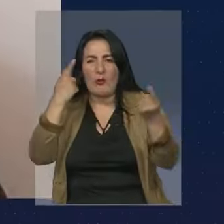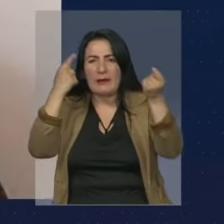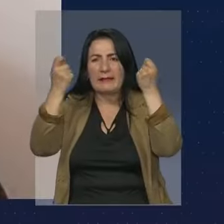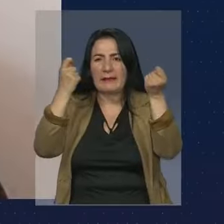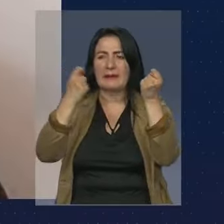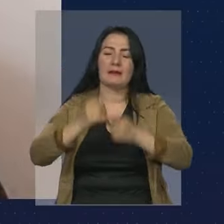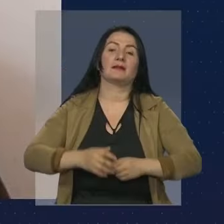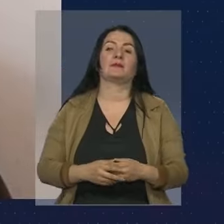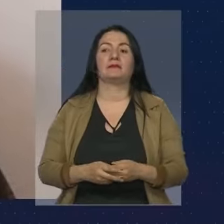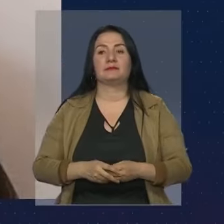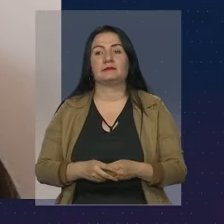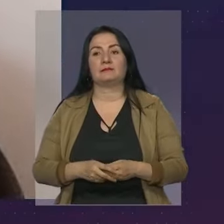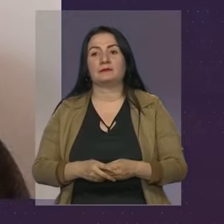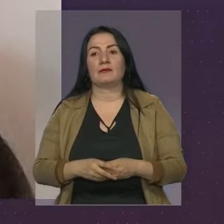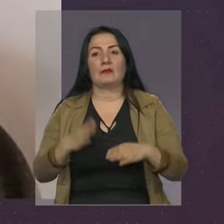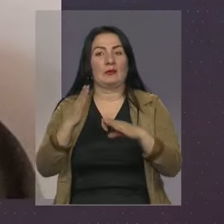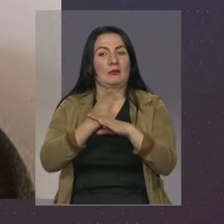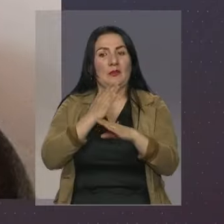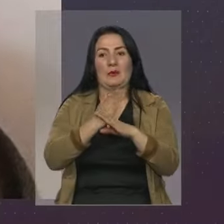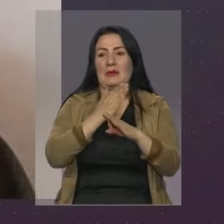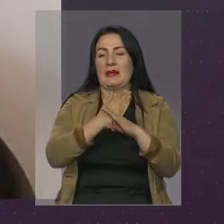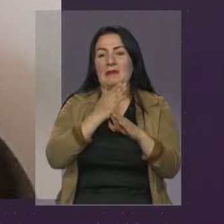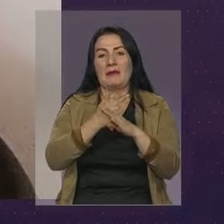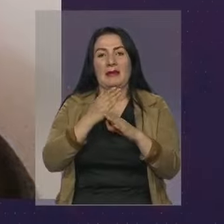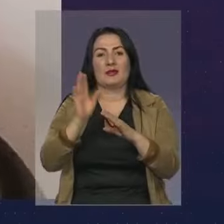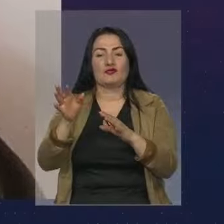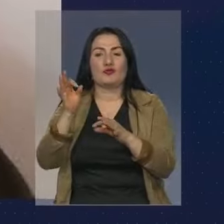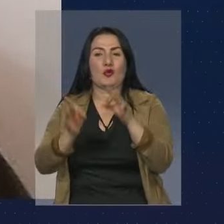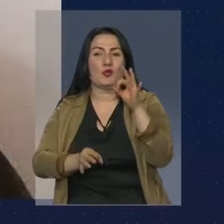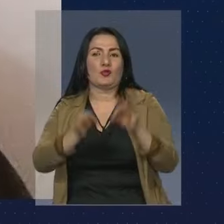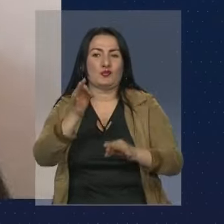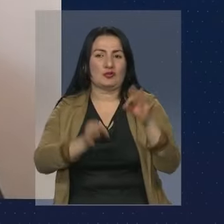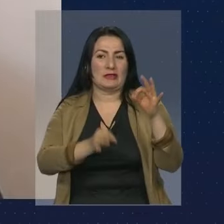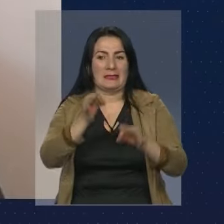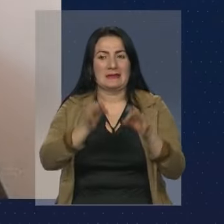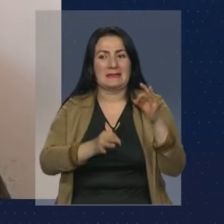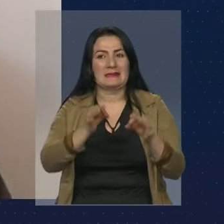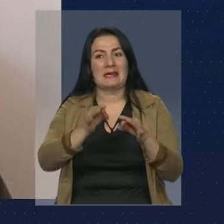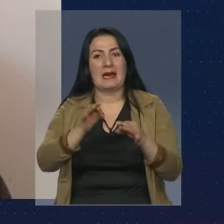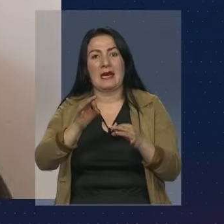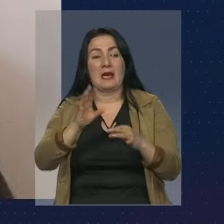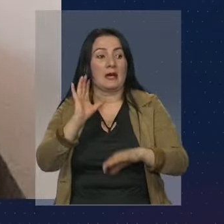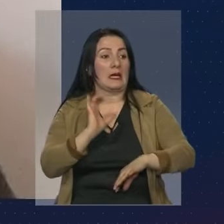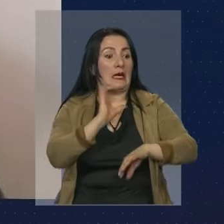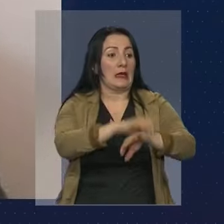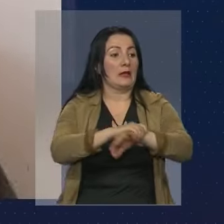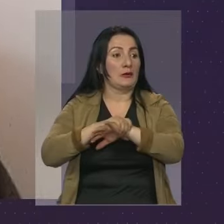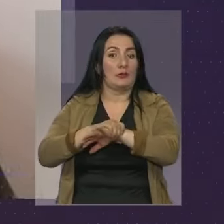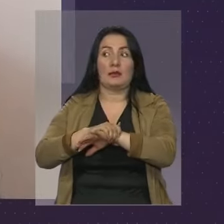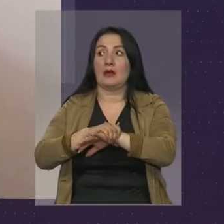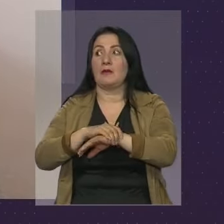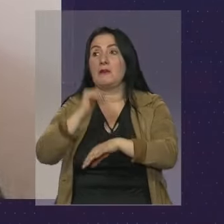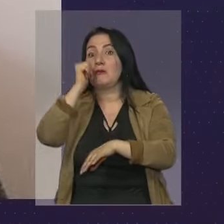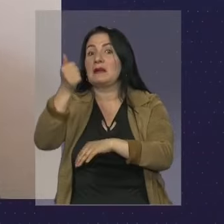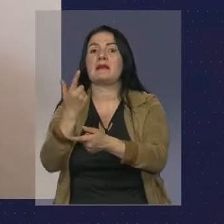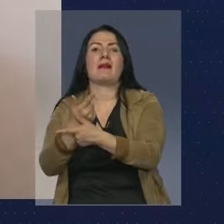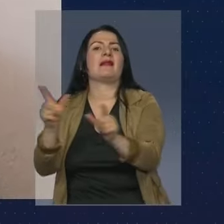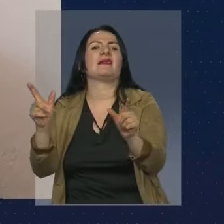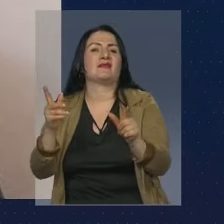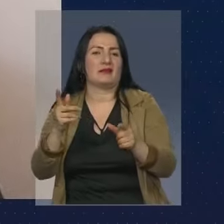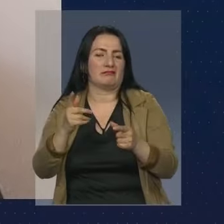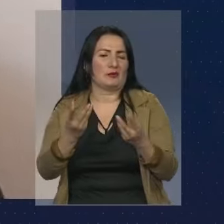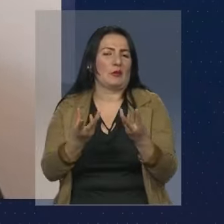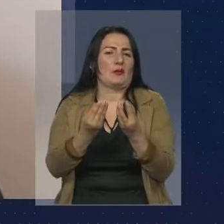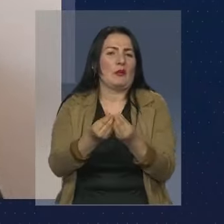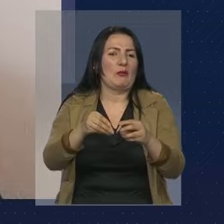El problema de esto es el problema también de la estructura de la justicia. Si los capturan y al otro día quedan libres, pues estas bandas de terreros, ¿no?, y